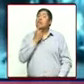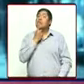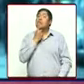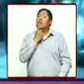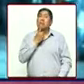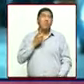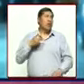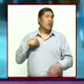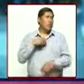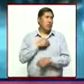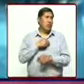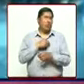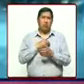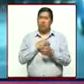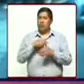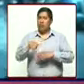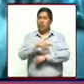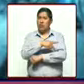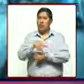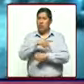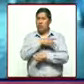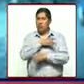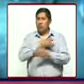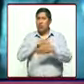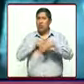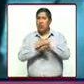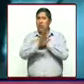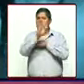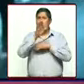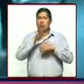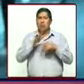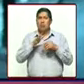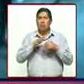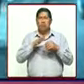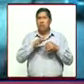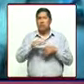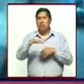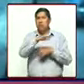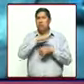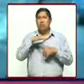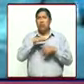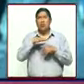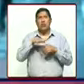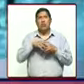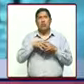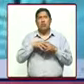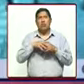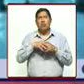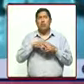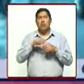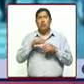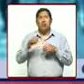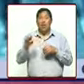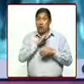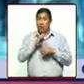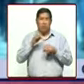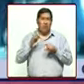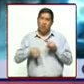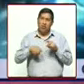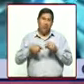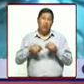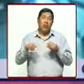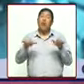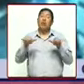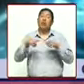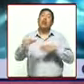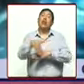Prado Paseño no tienen ingreso hacia lo que viene siendo la periférica y toda la calle Yanacocha. La calle Socabaya